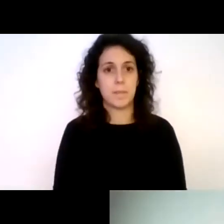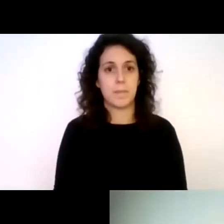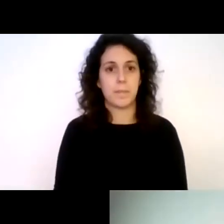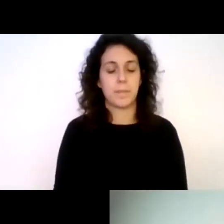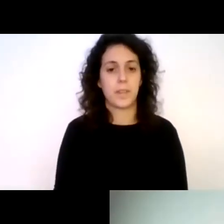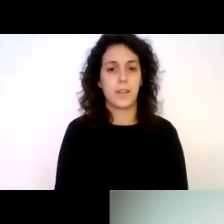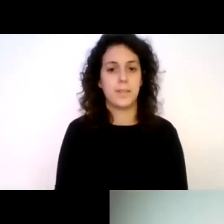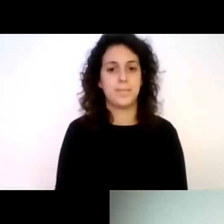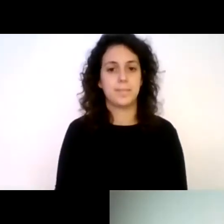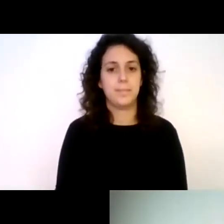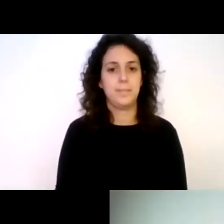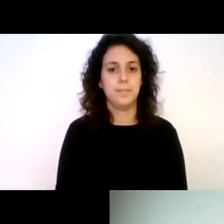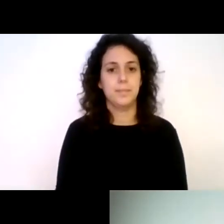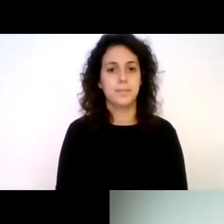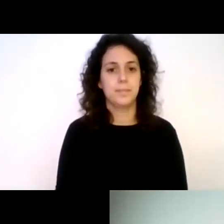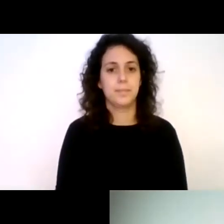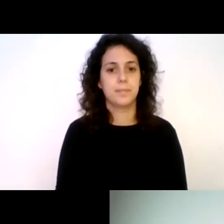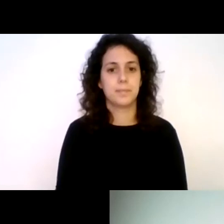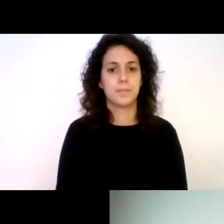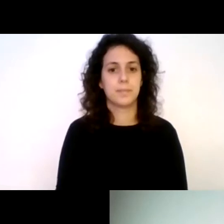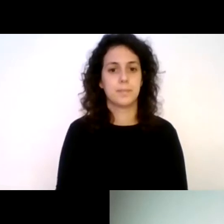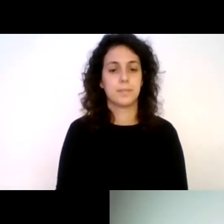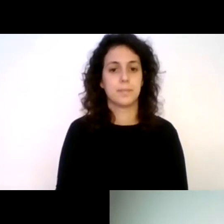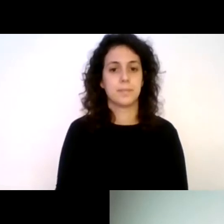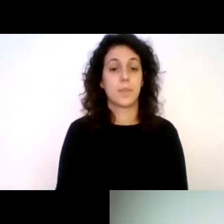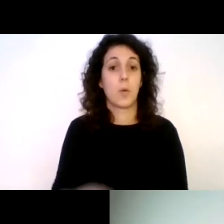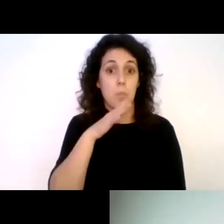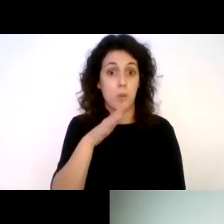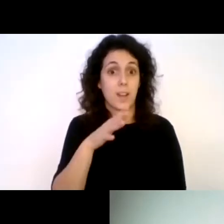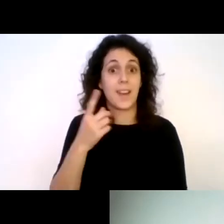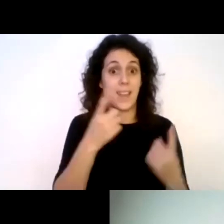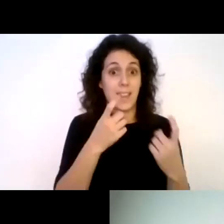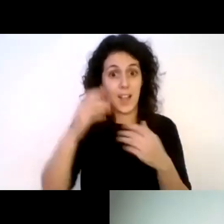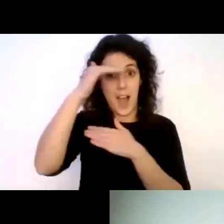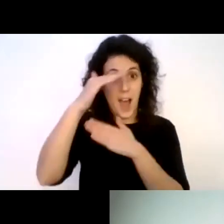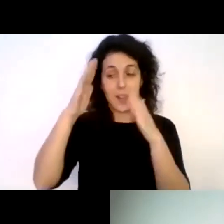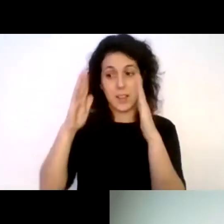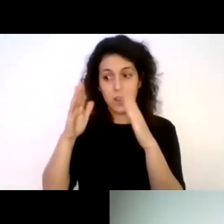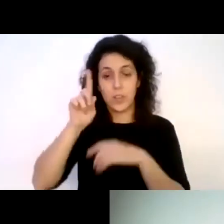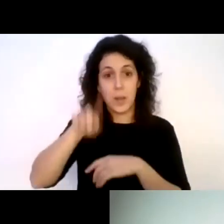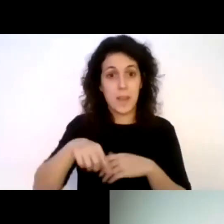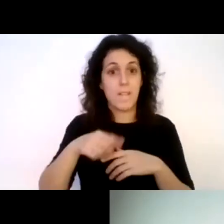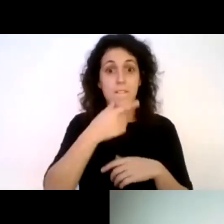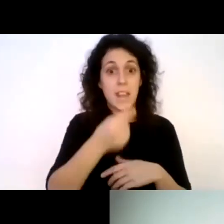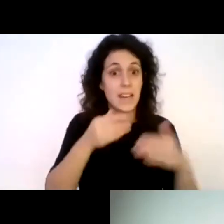Captan también bastante atención, porque necesitan facilidades de acceso